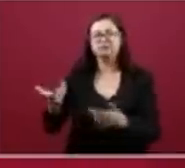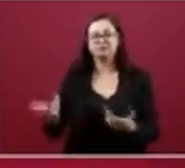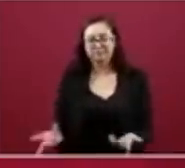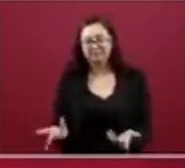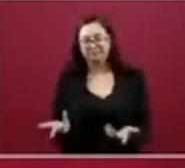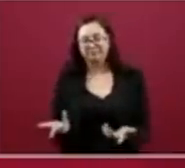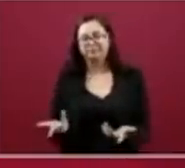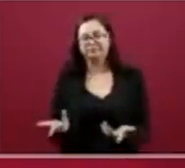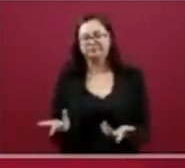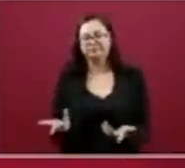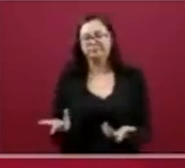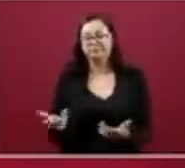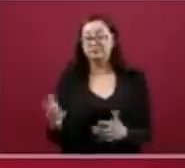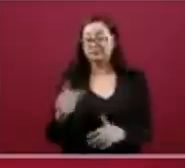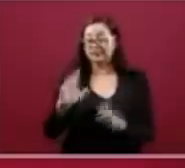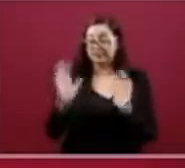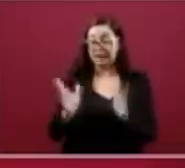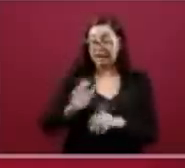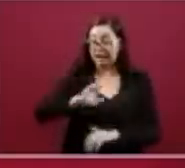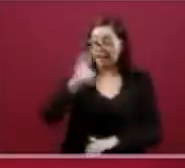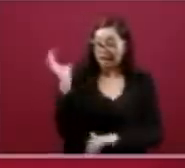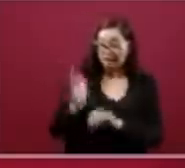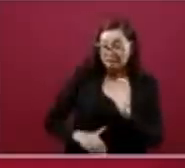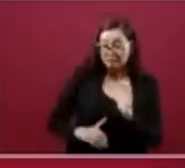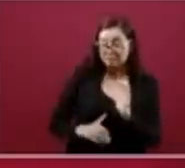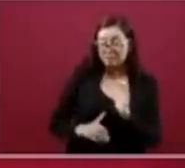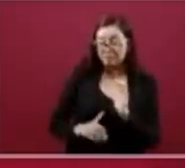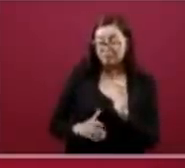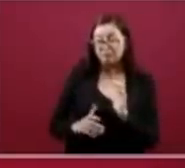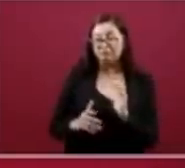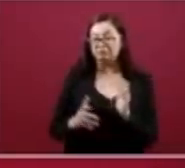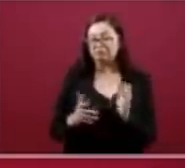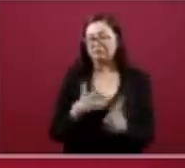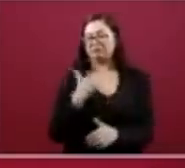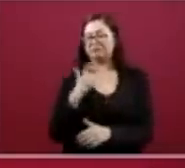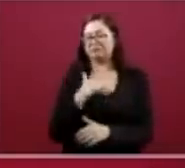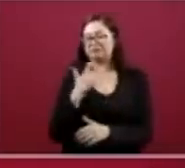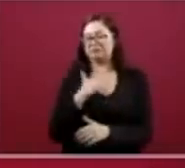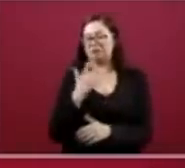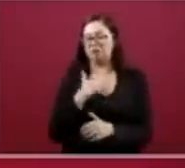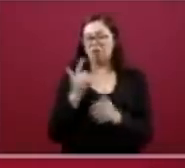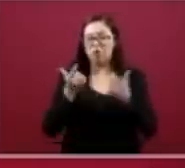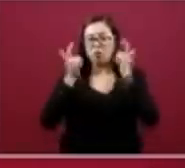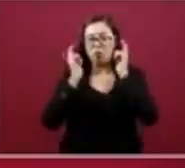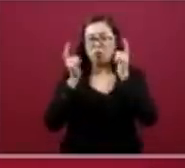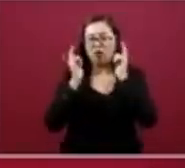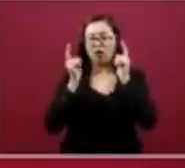Entonces, cuando terminemos, que yo espero que sea a